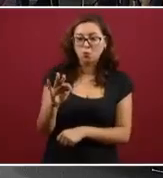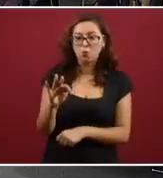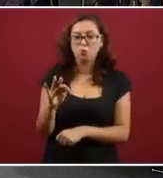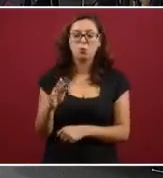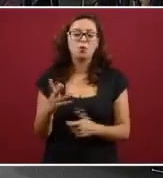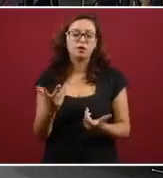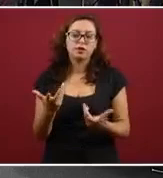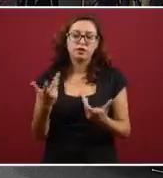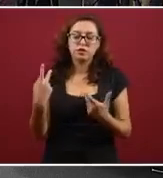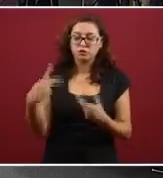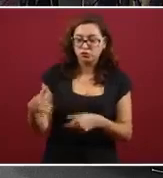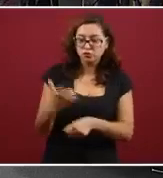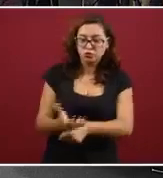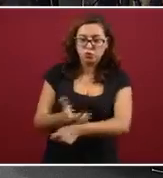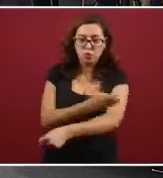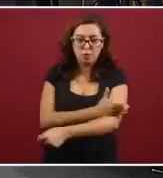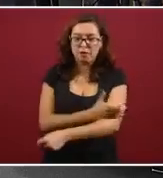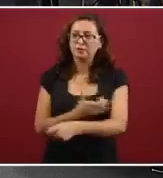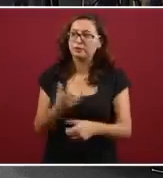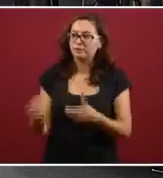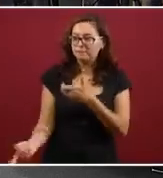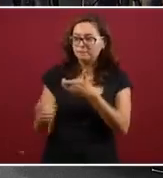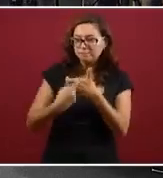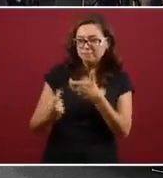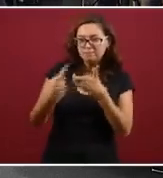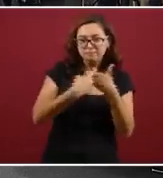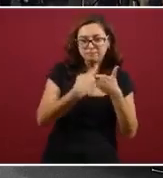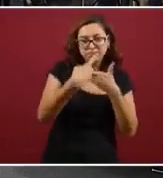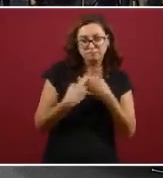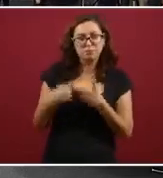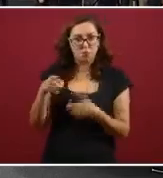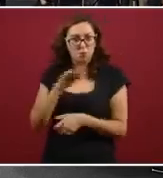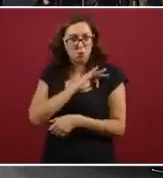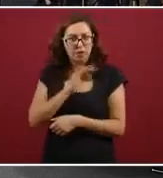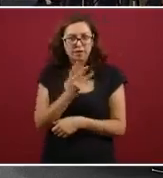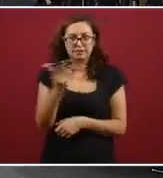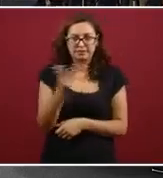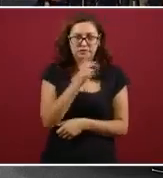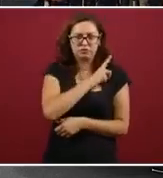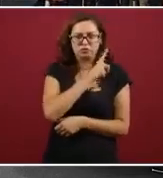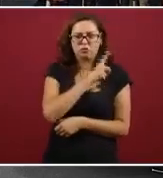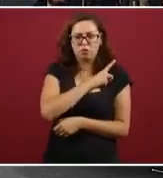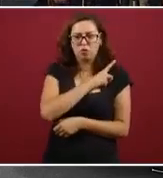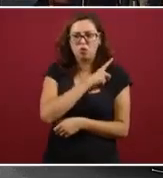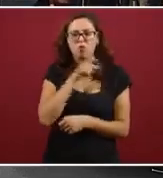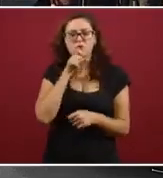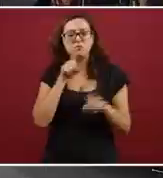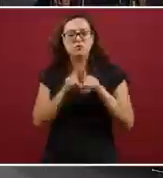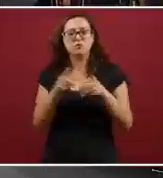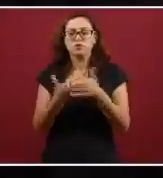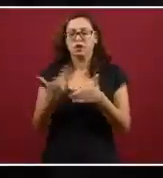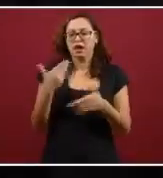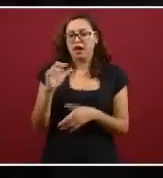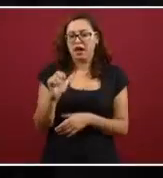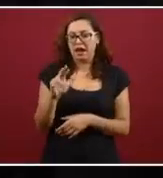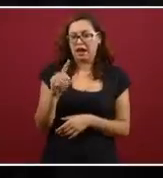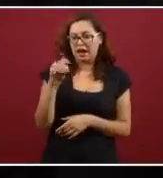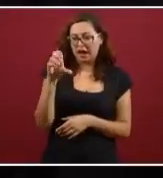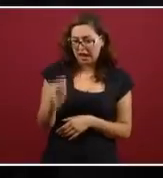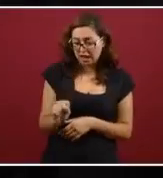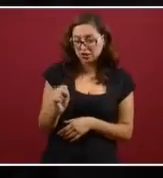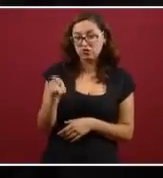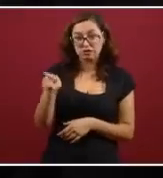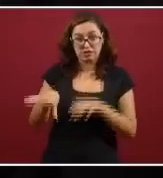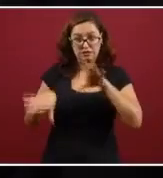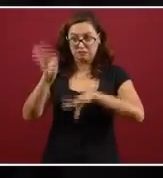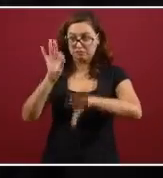sus colaboradores. ¿Tiene ese margen de maniobra, si lo tiene Arturo Herrera, y si lo tenía Carlos Ursúa? ¿Él nombró a todos